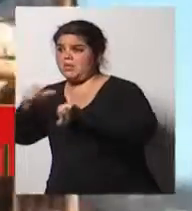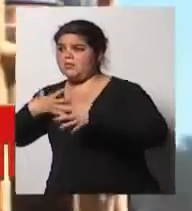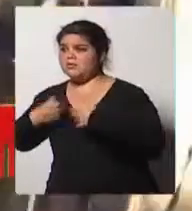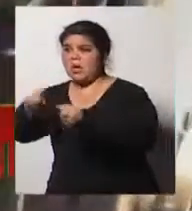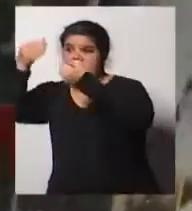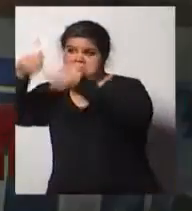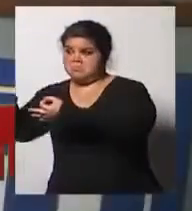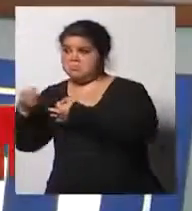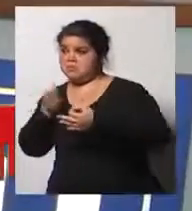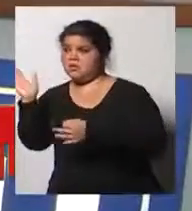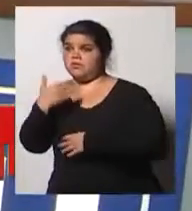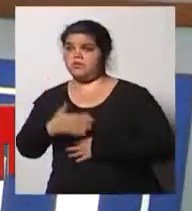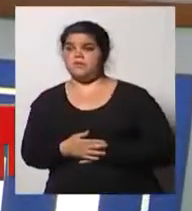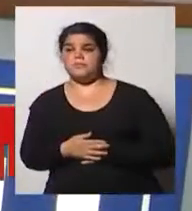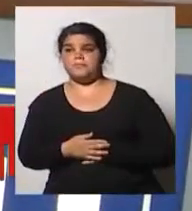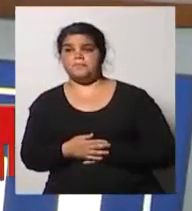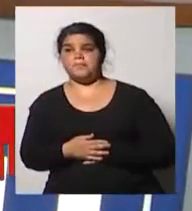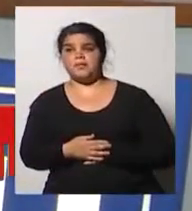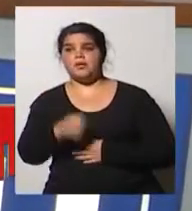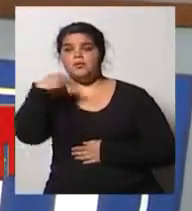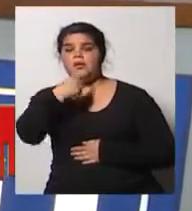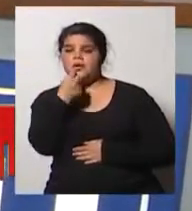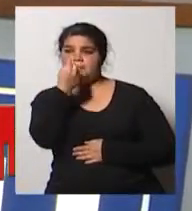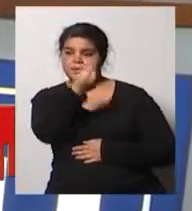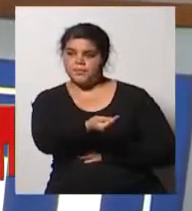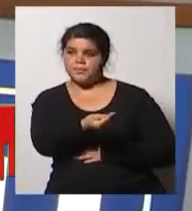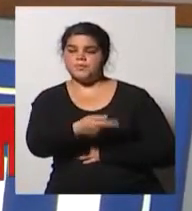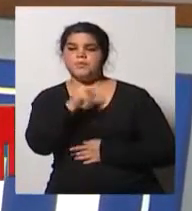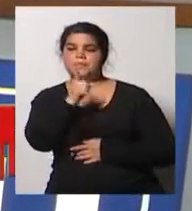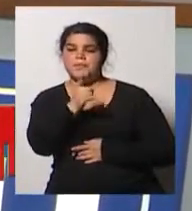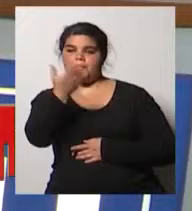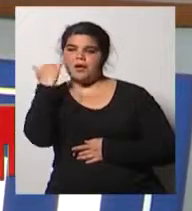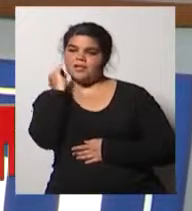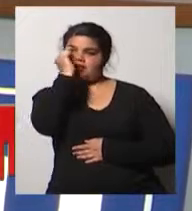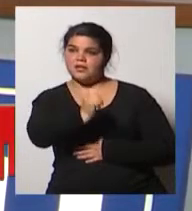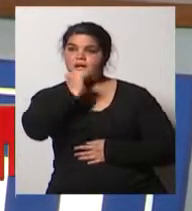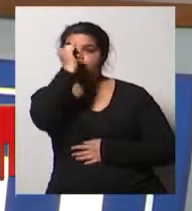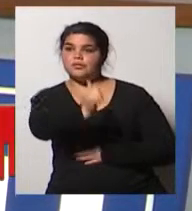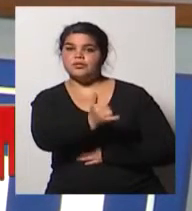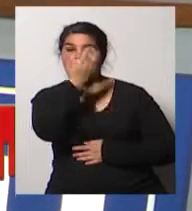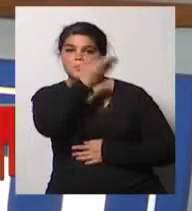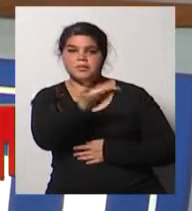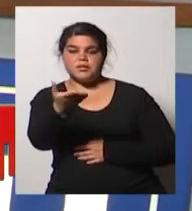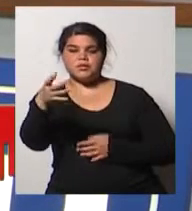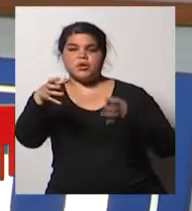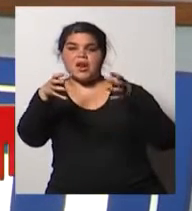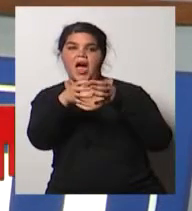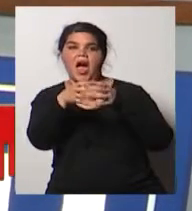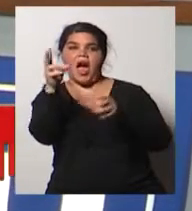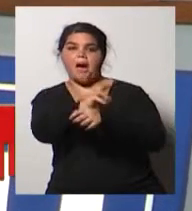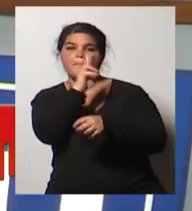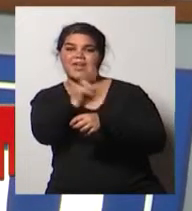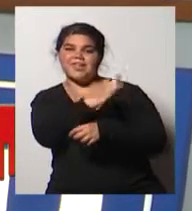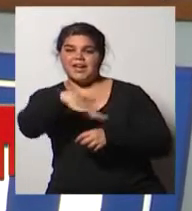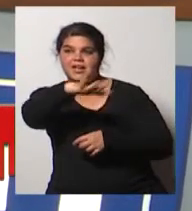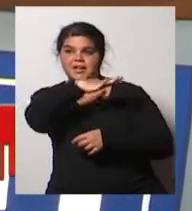Mario, le consulto, bueno, teniendo en cuenta lo que usted decía de la actitud de los ambientalistas en la movilización o